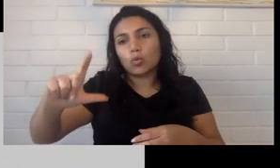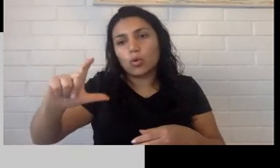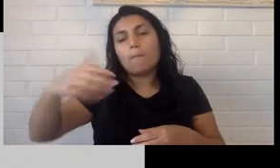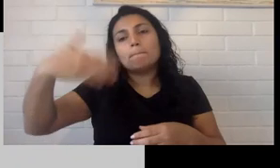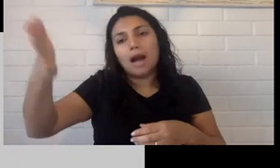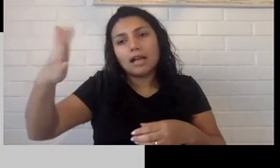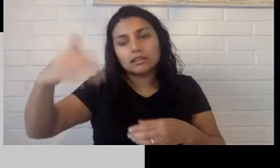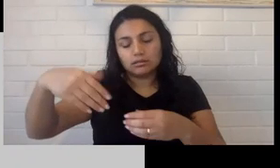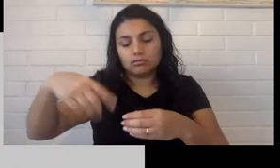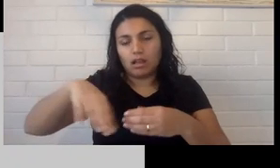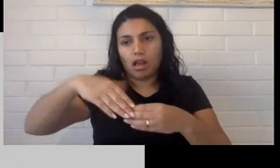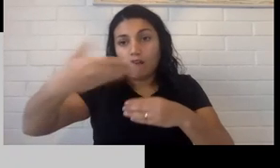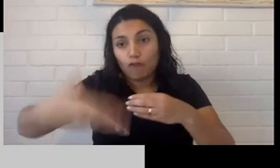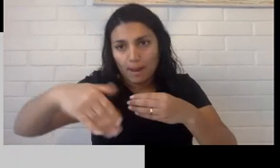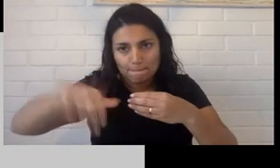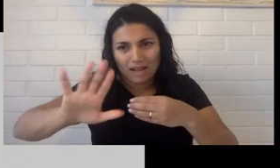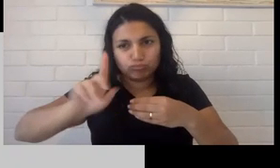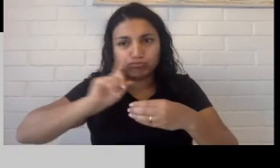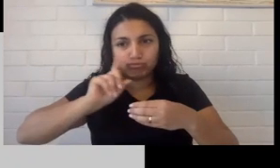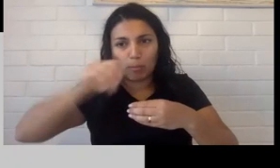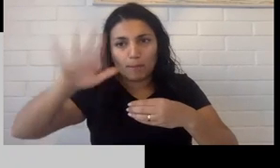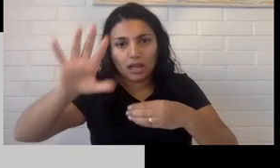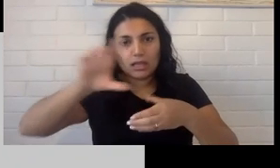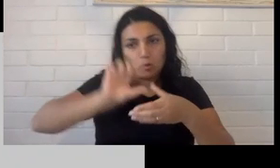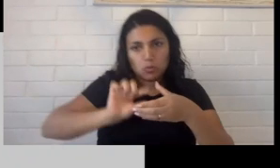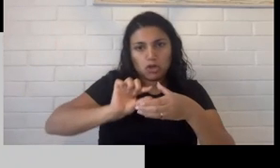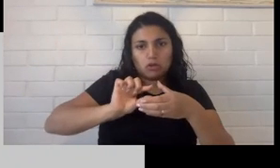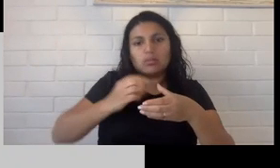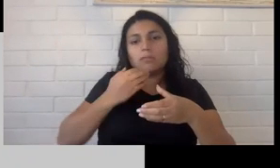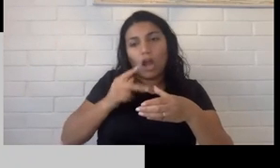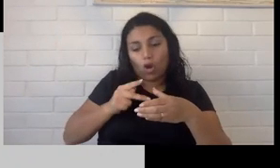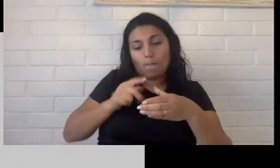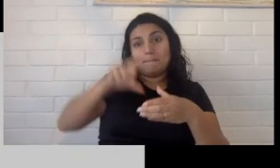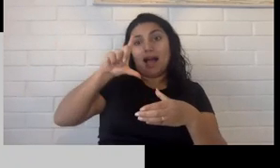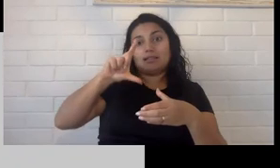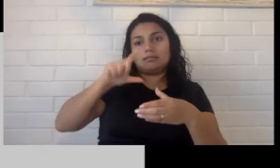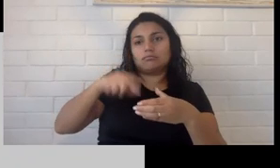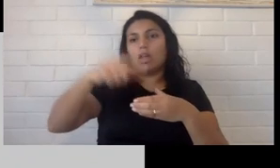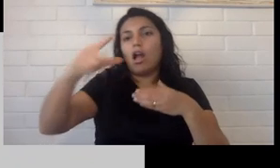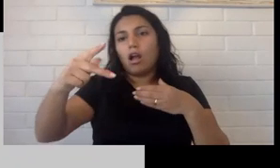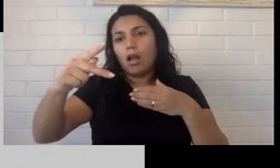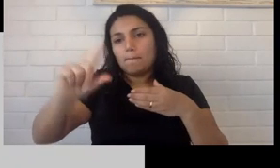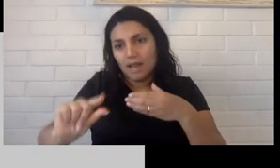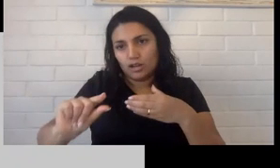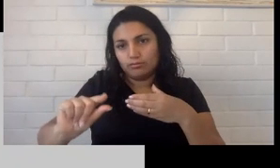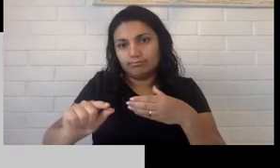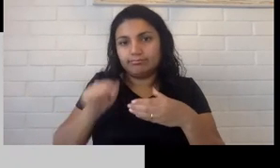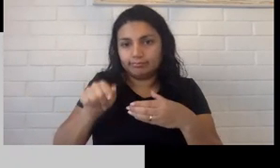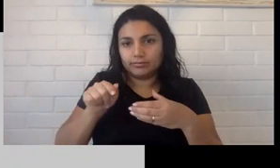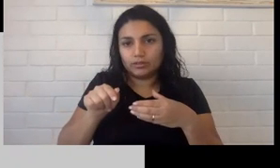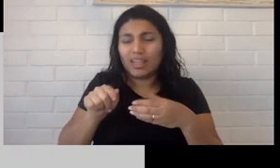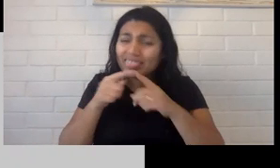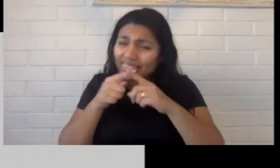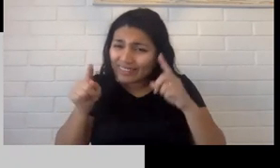el potasio más concentrado adentro. Eso genera una diferencia de concentración que se escribe con un